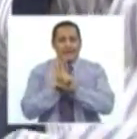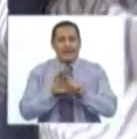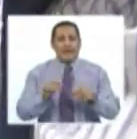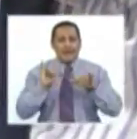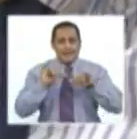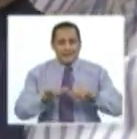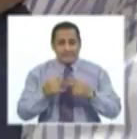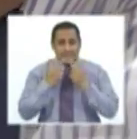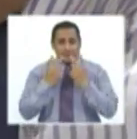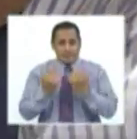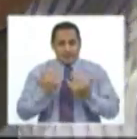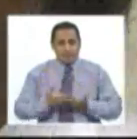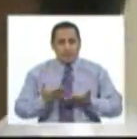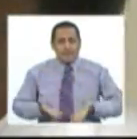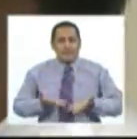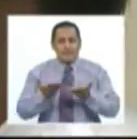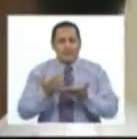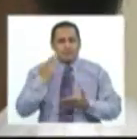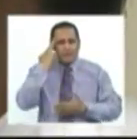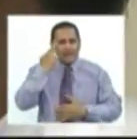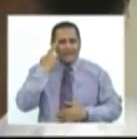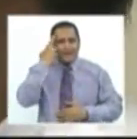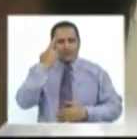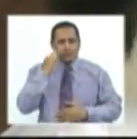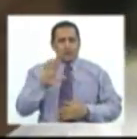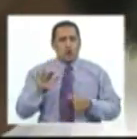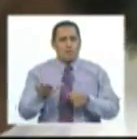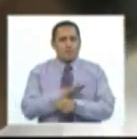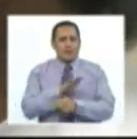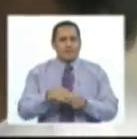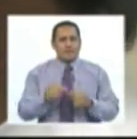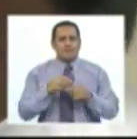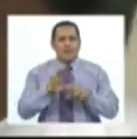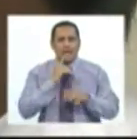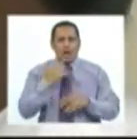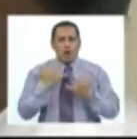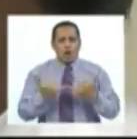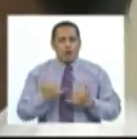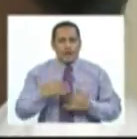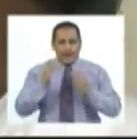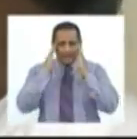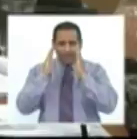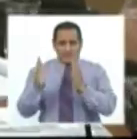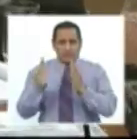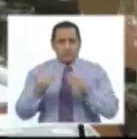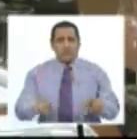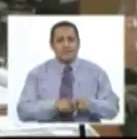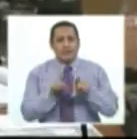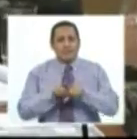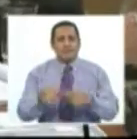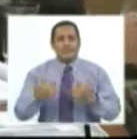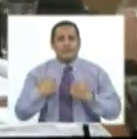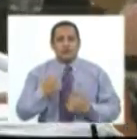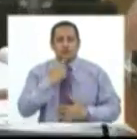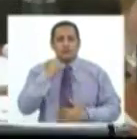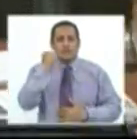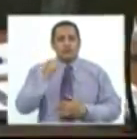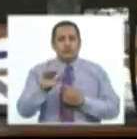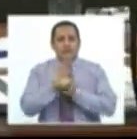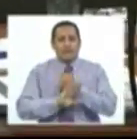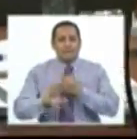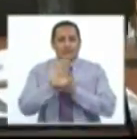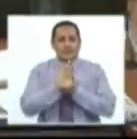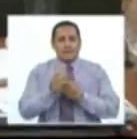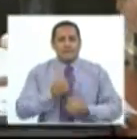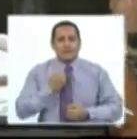dé oportunidad razonable y suficiente de ser oído, de ejercer el derecho de defensa, de